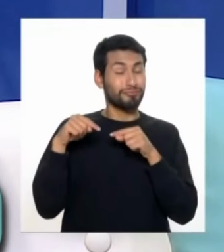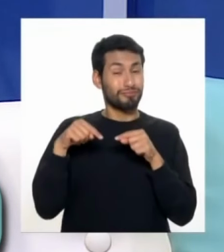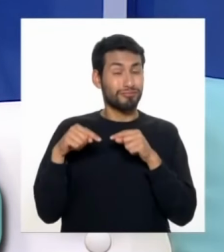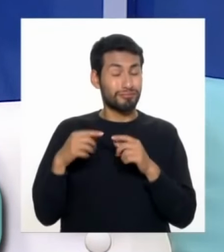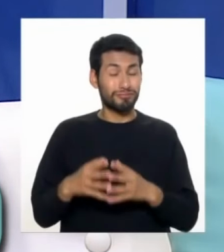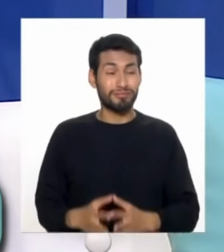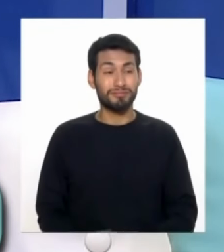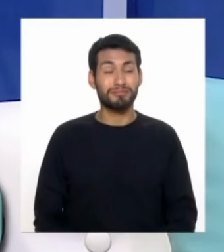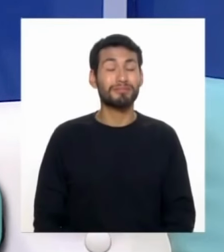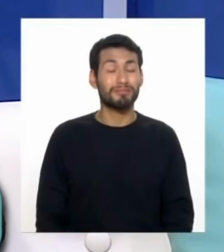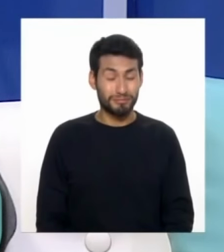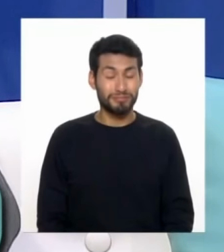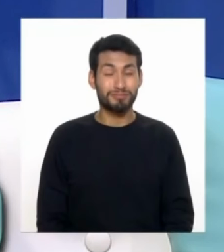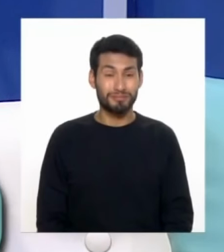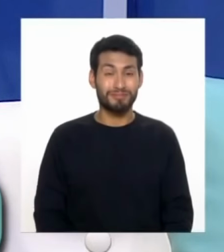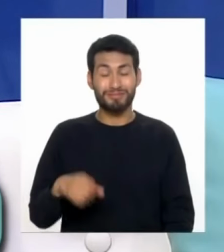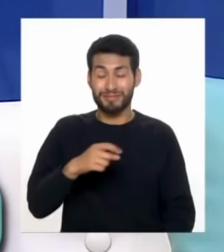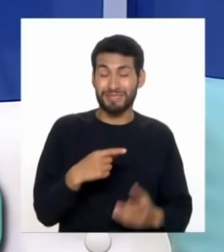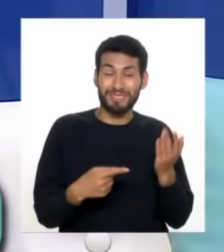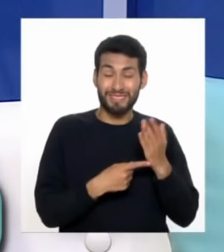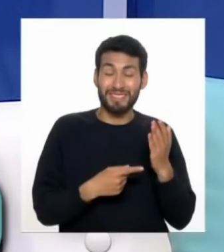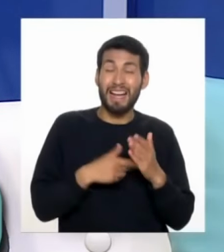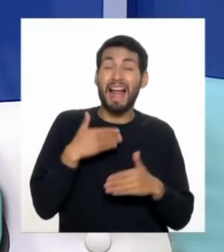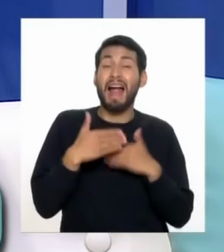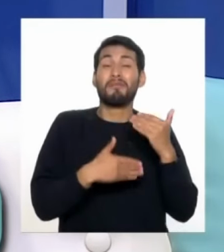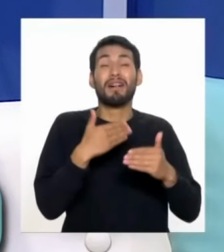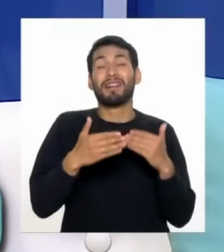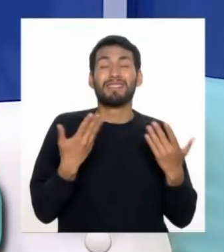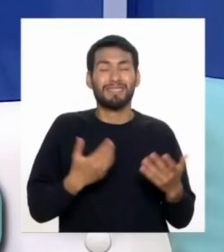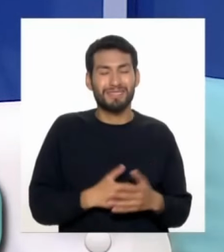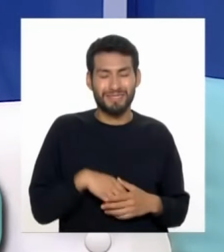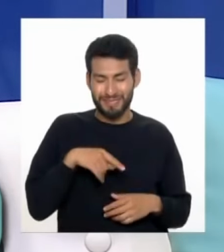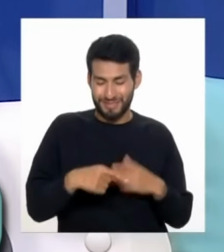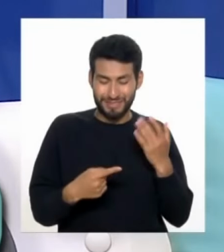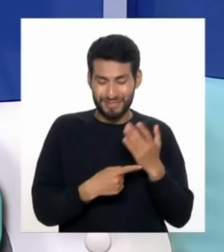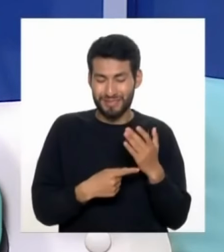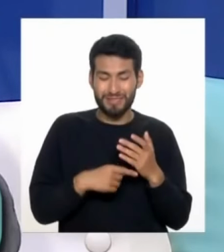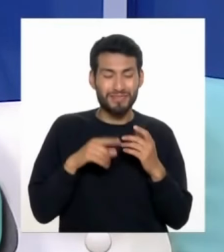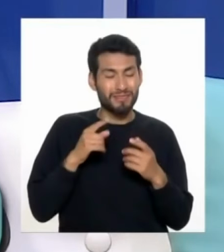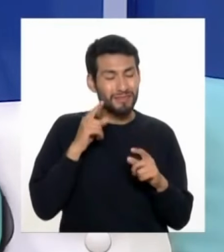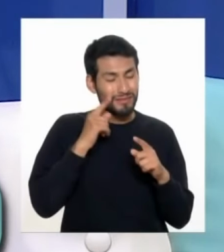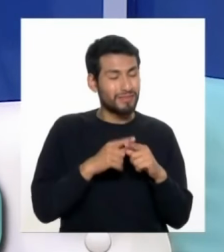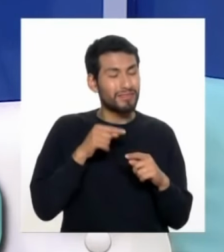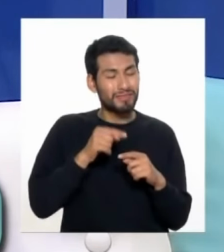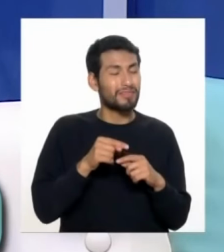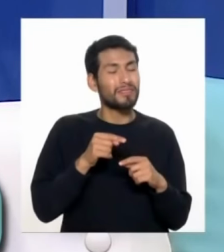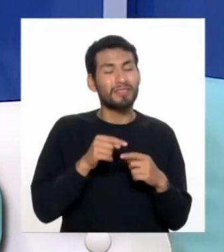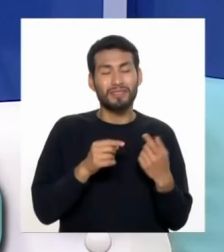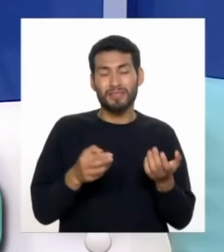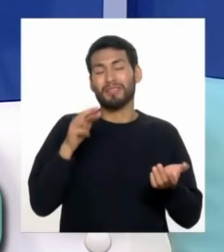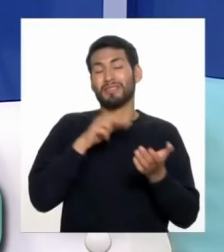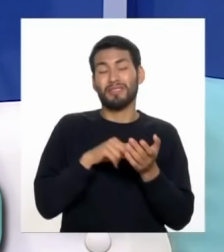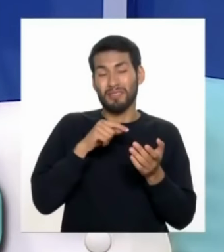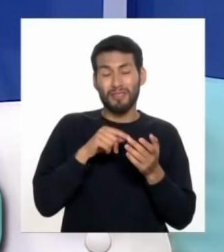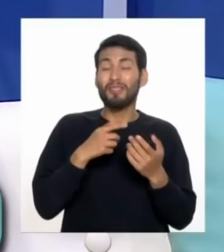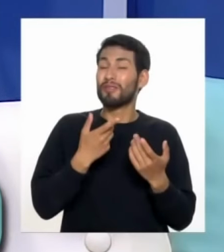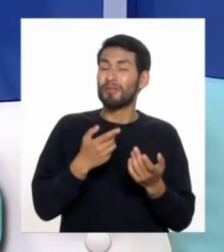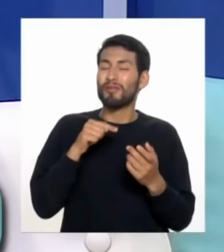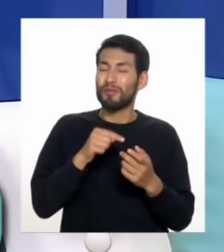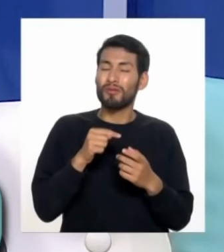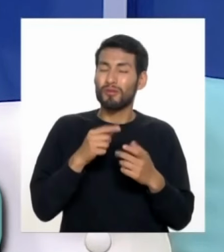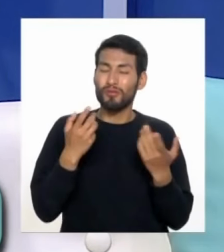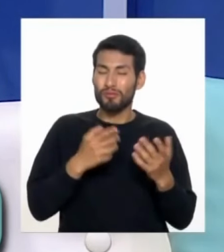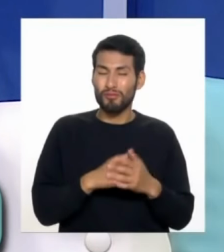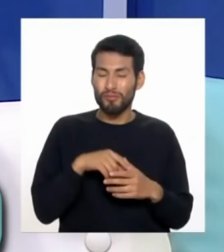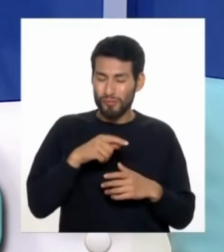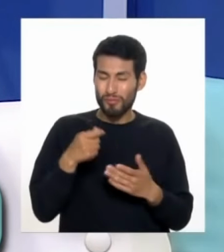¿no? También es cierto que el avance tecnológico, la adopción de estas tecnologías también es como un incremento de costo, pues es una renovación. Entonces ahí hay un juego, ¿no? De